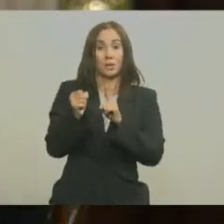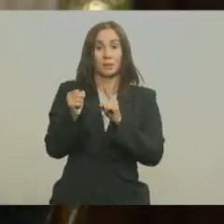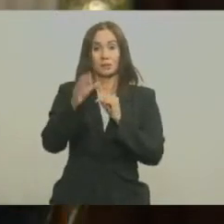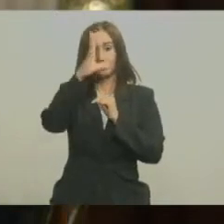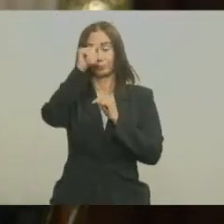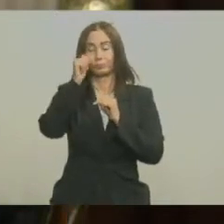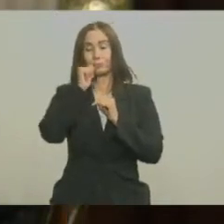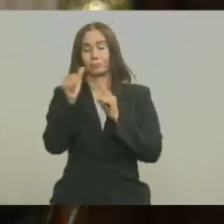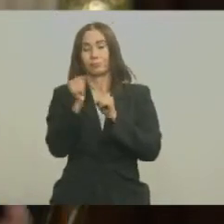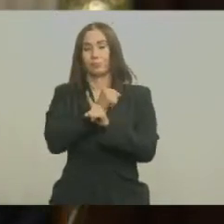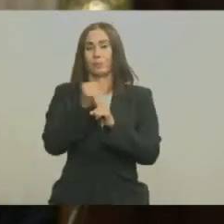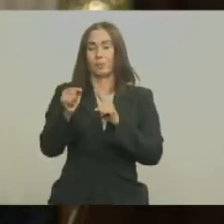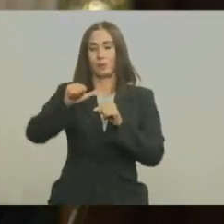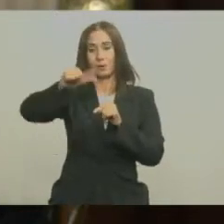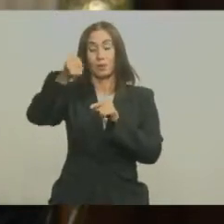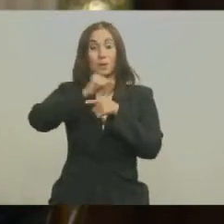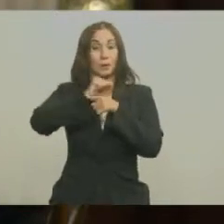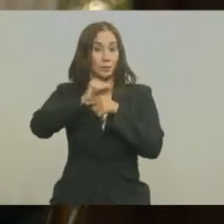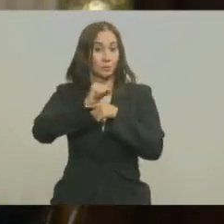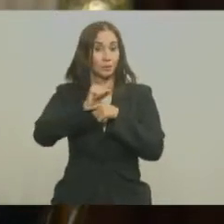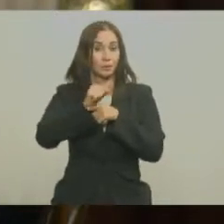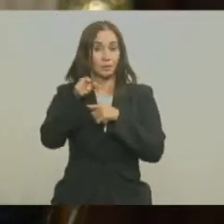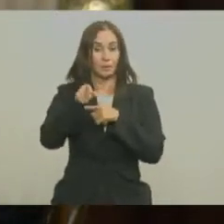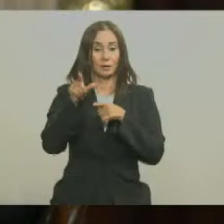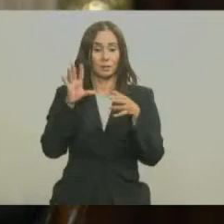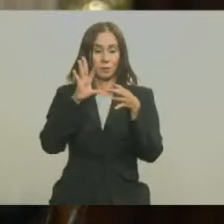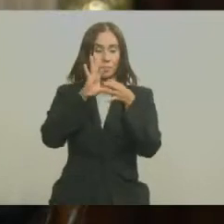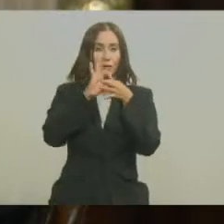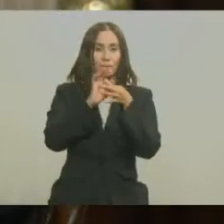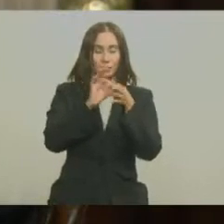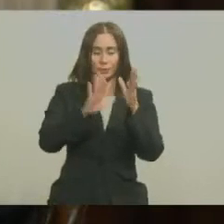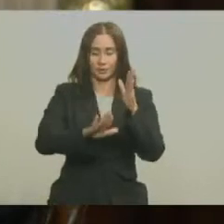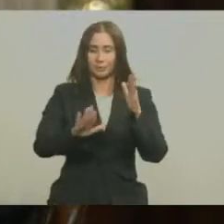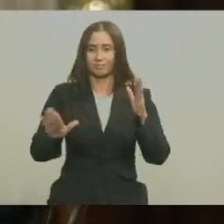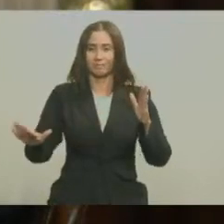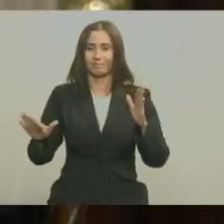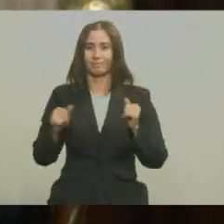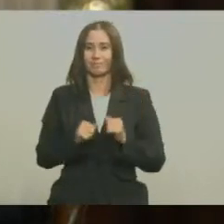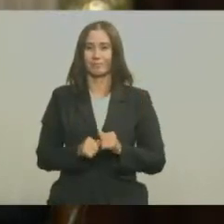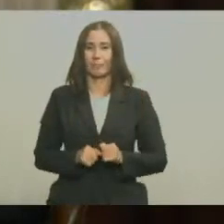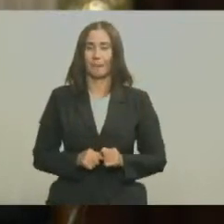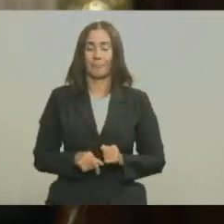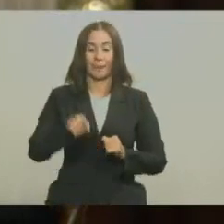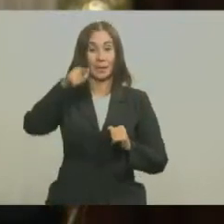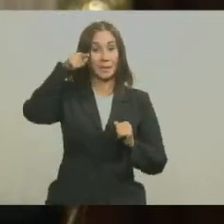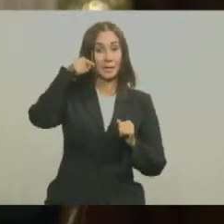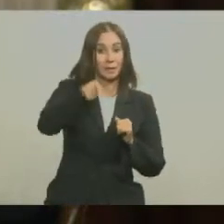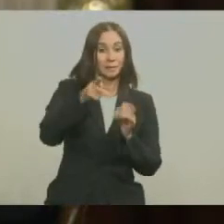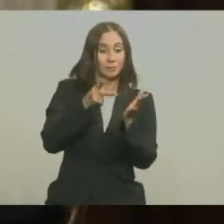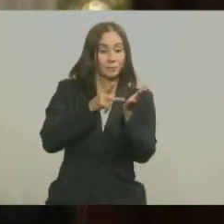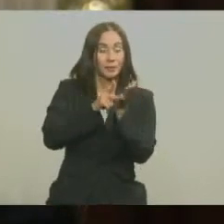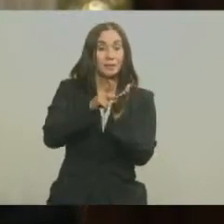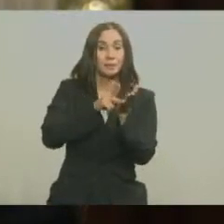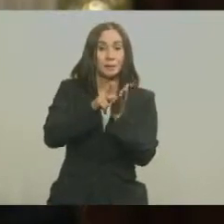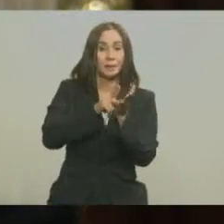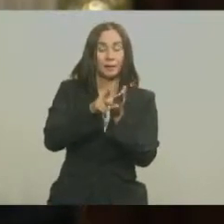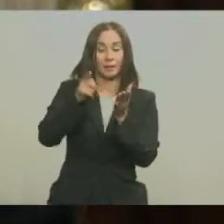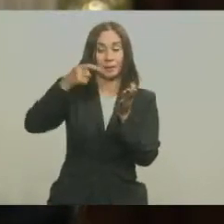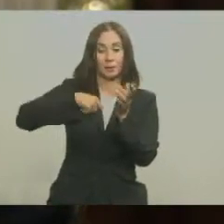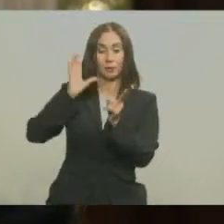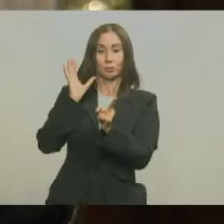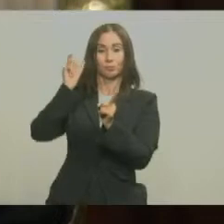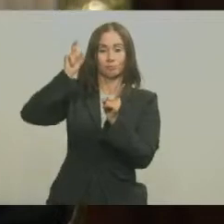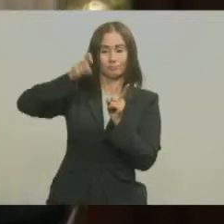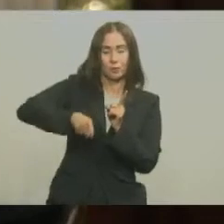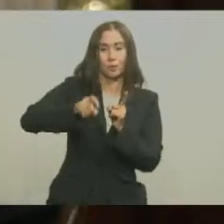género y otras prácticas como las uniones tempranas. Esta realidad nos obliga a reforzar